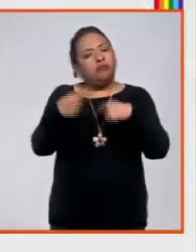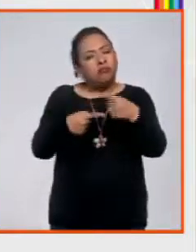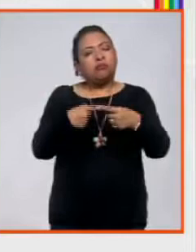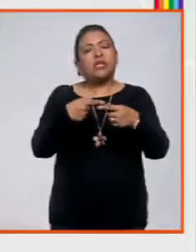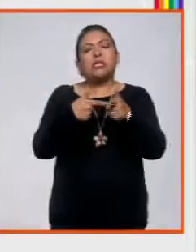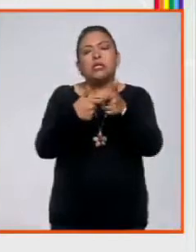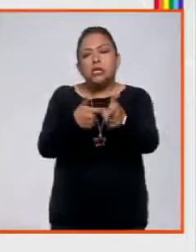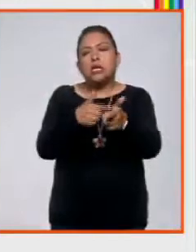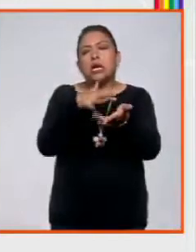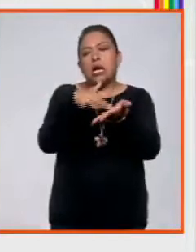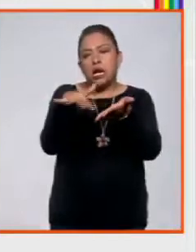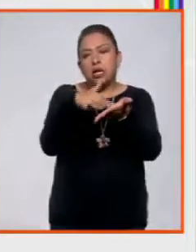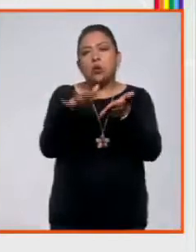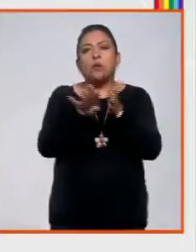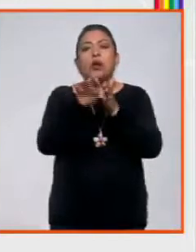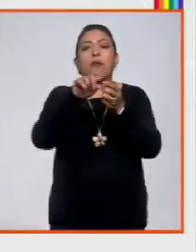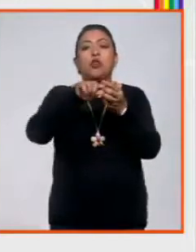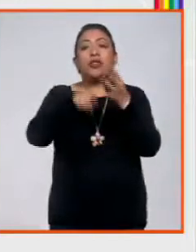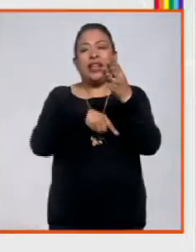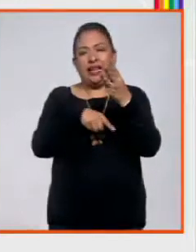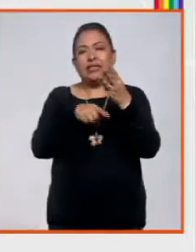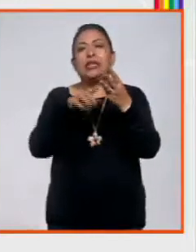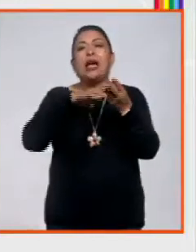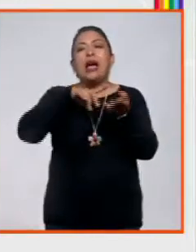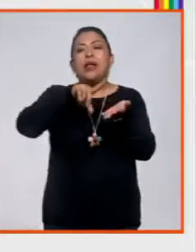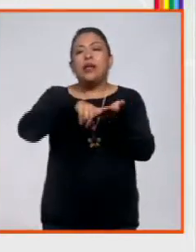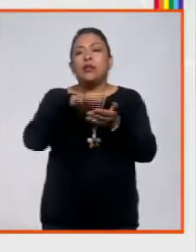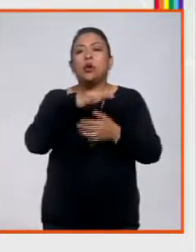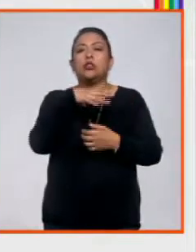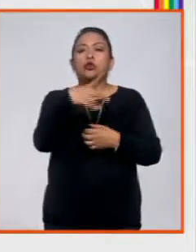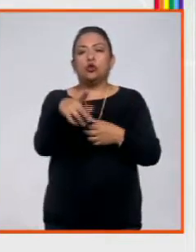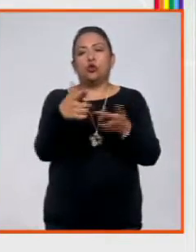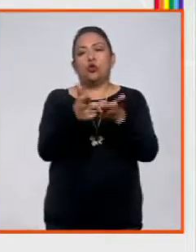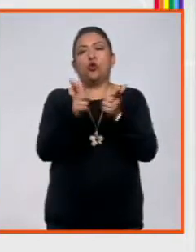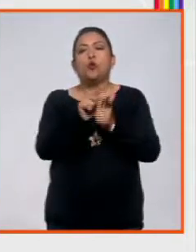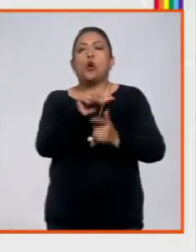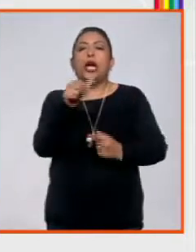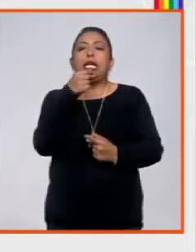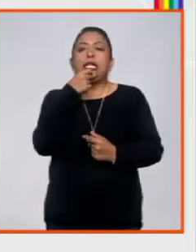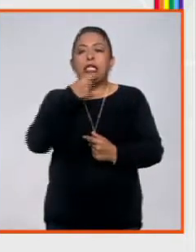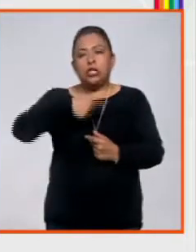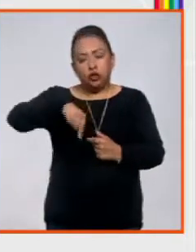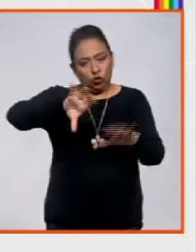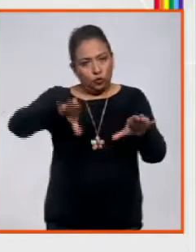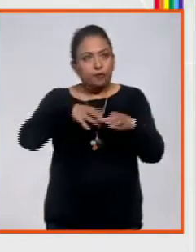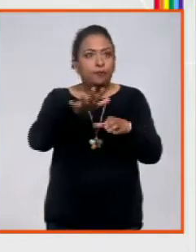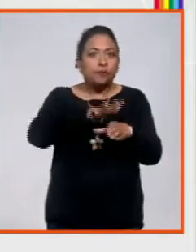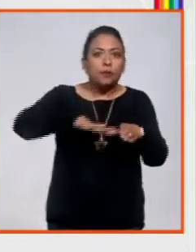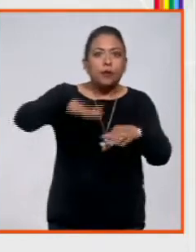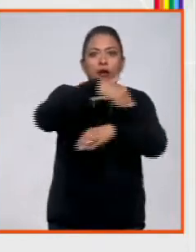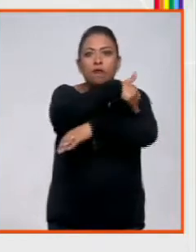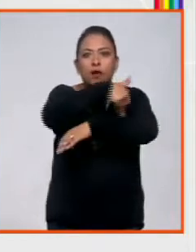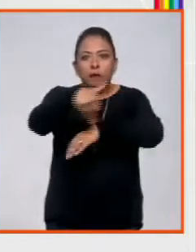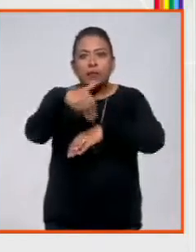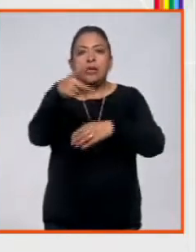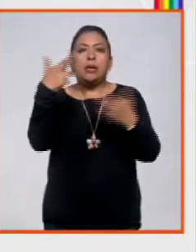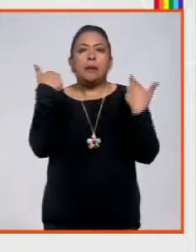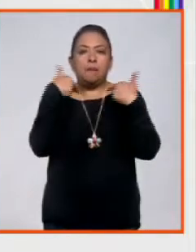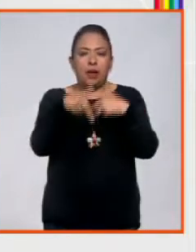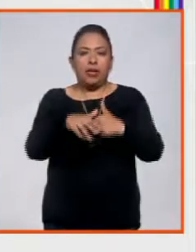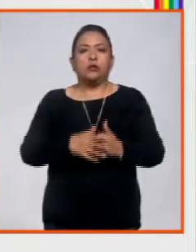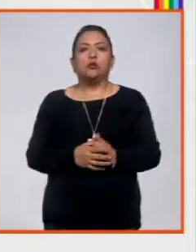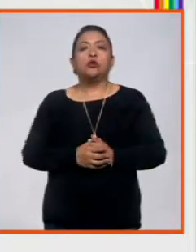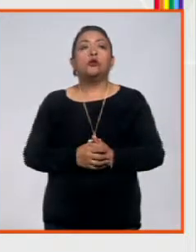lectoras me refiero a la tríada que componen la propia población infantil junto con el entorno familiar y docente